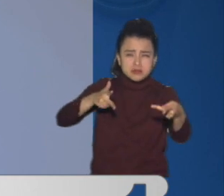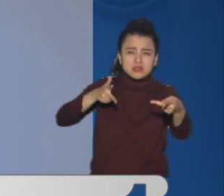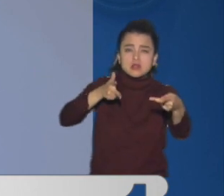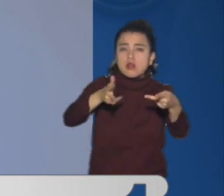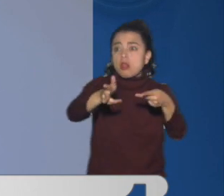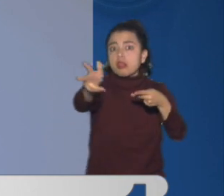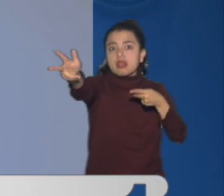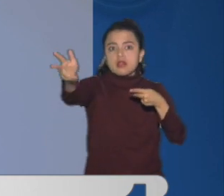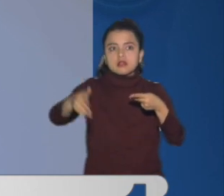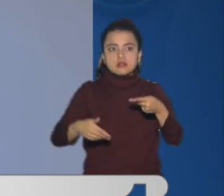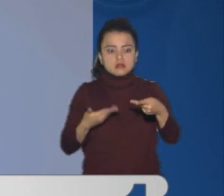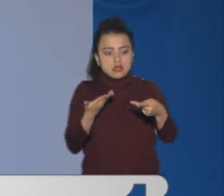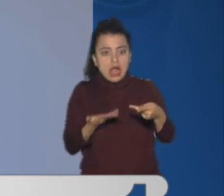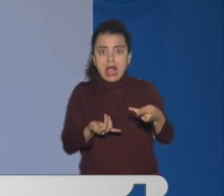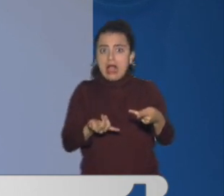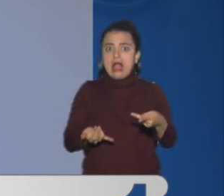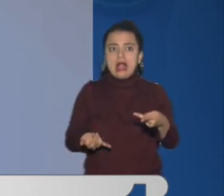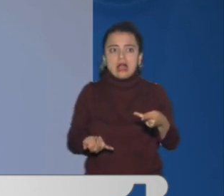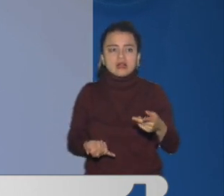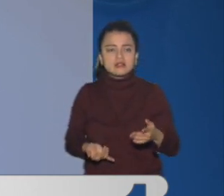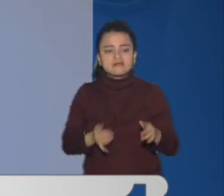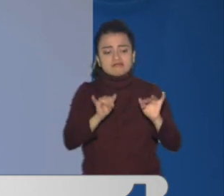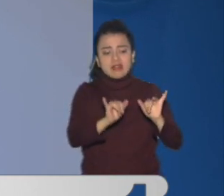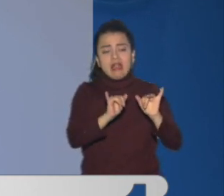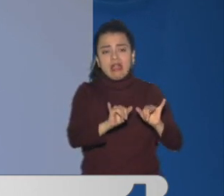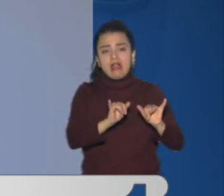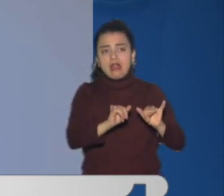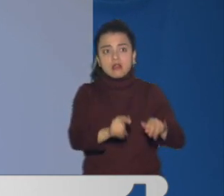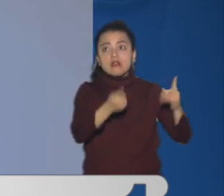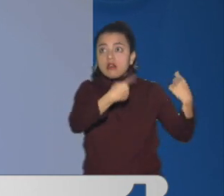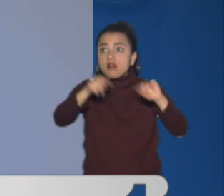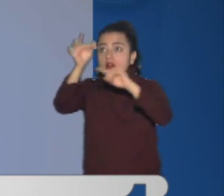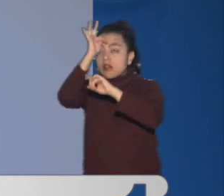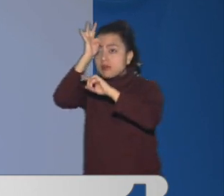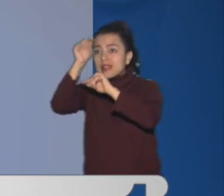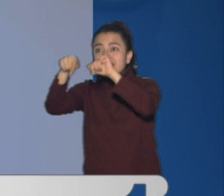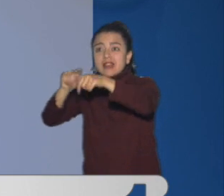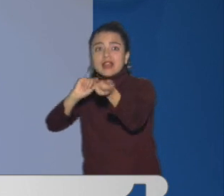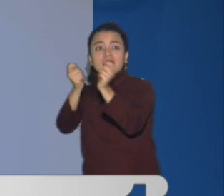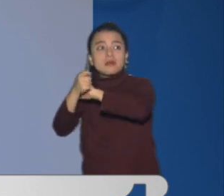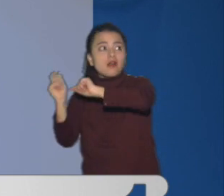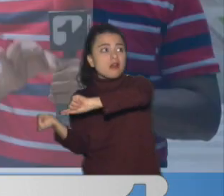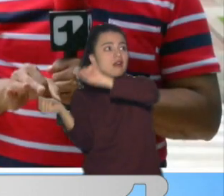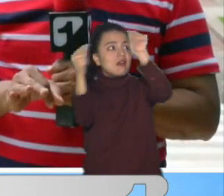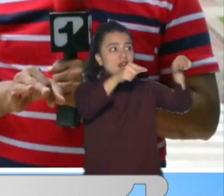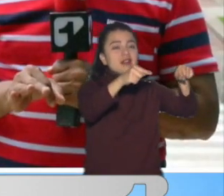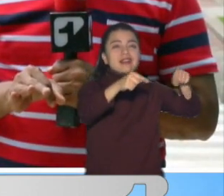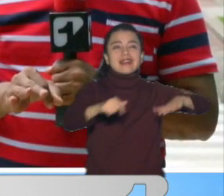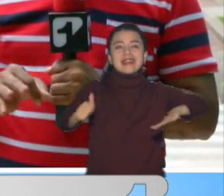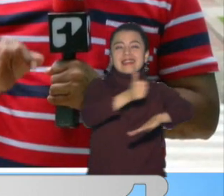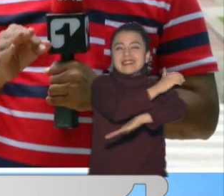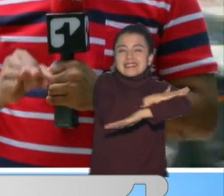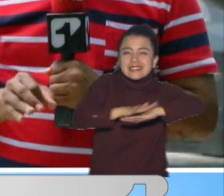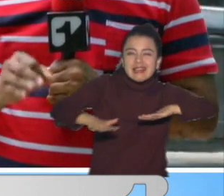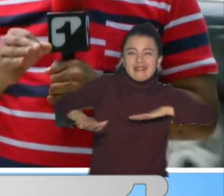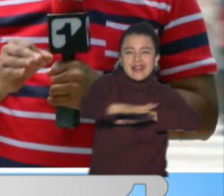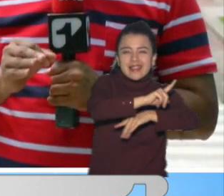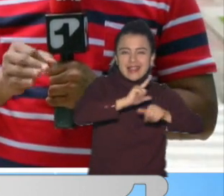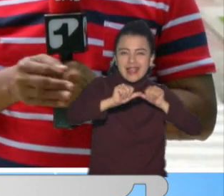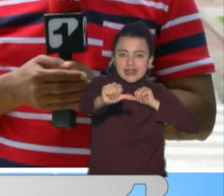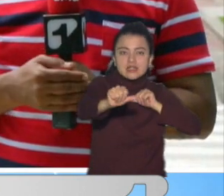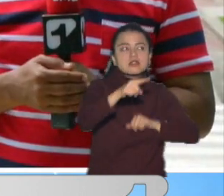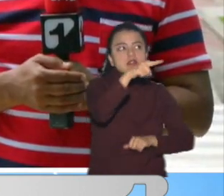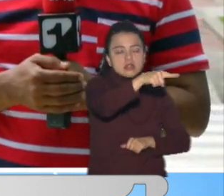tras permanecer tendida en el pavimento y más tarde remitida al hospital de Sabana Larga, donde se encuentra en este momento. Los familiares